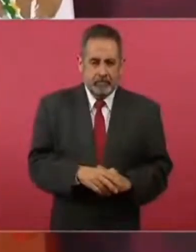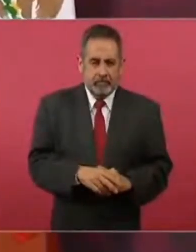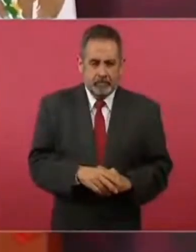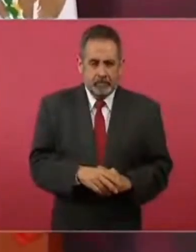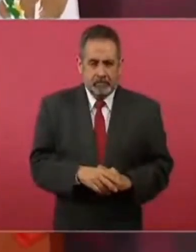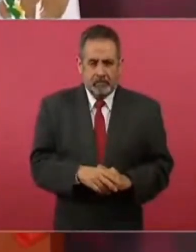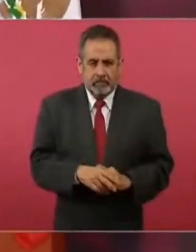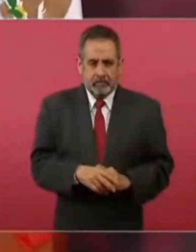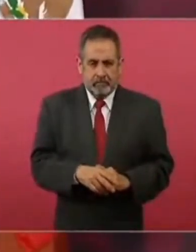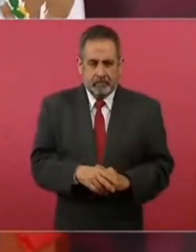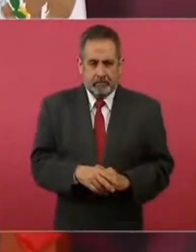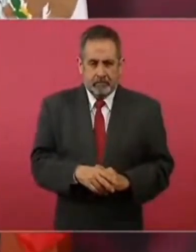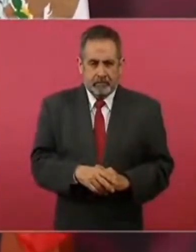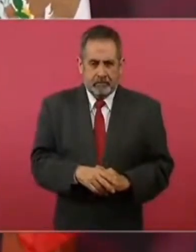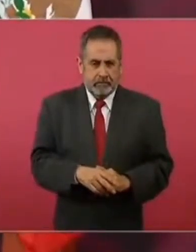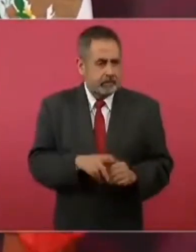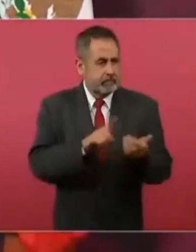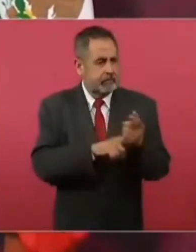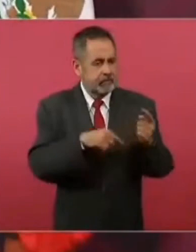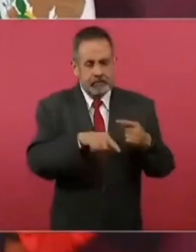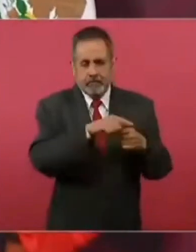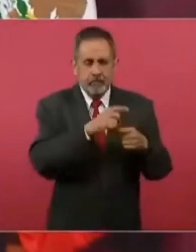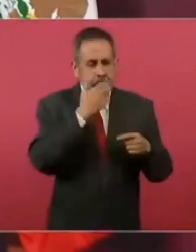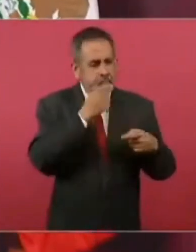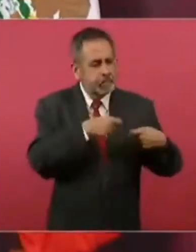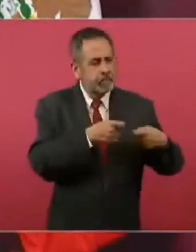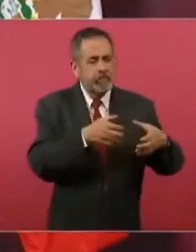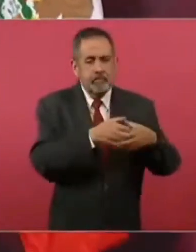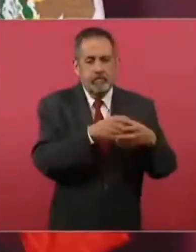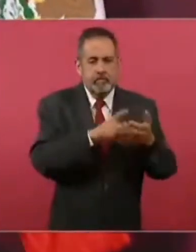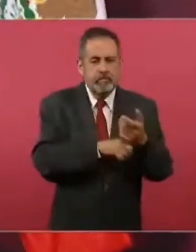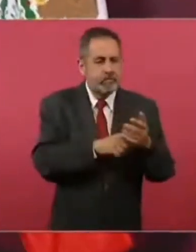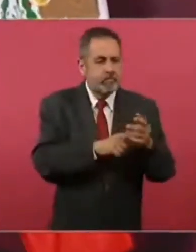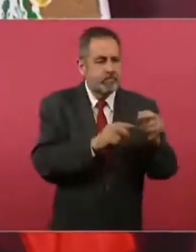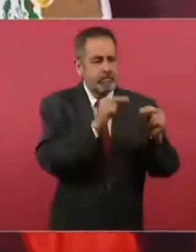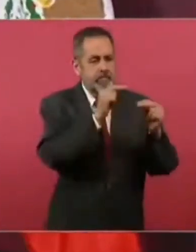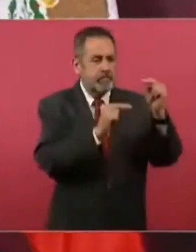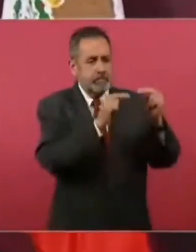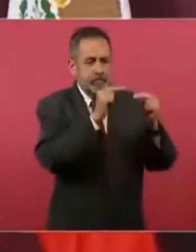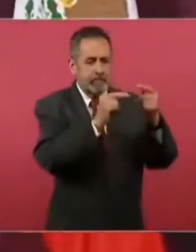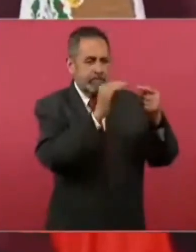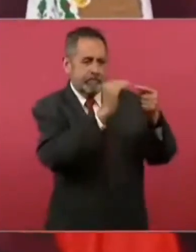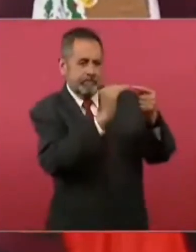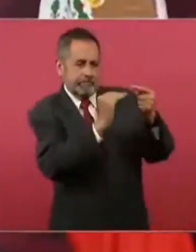en el bloque conservador hay nivelitos, ¿no?